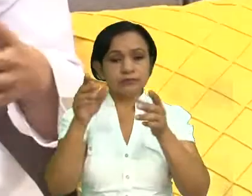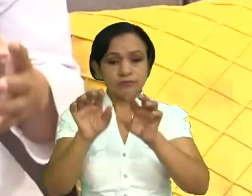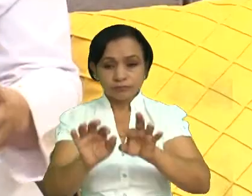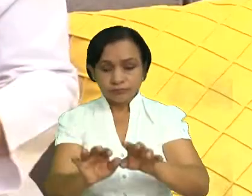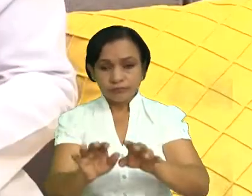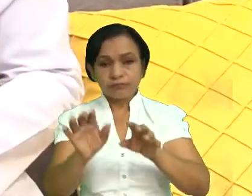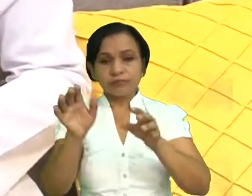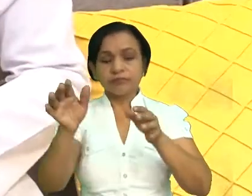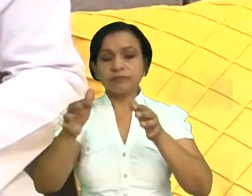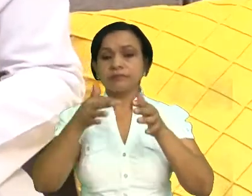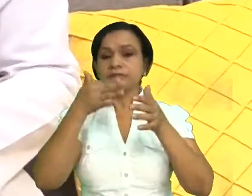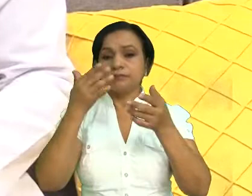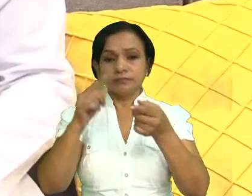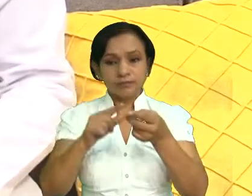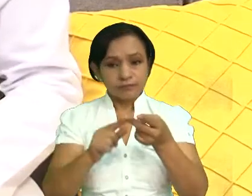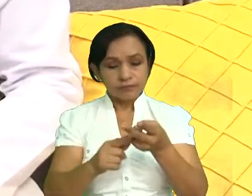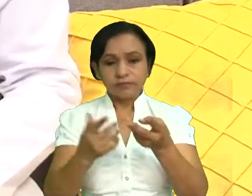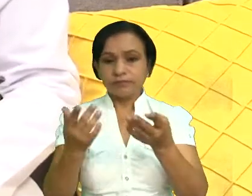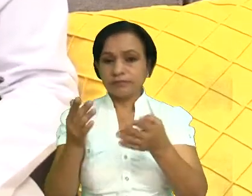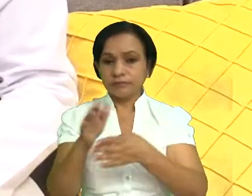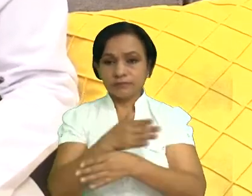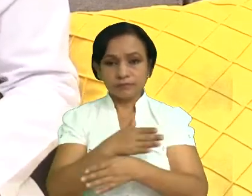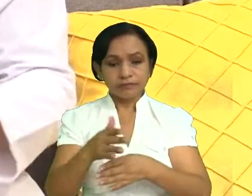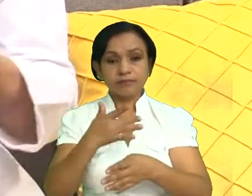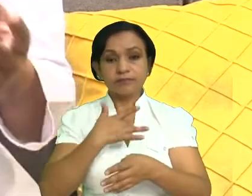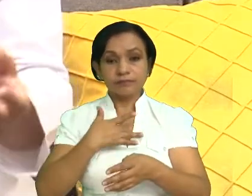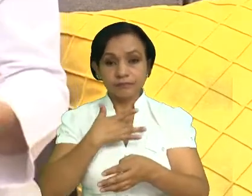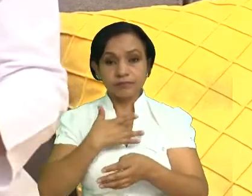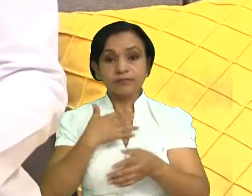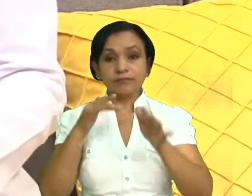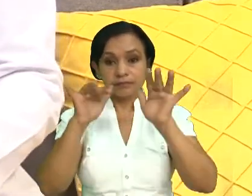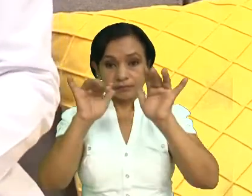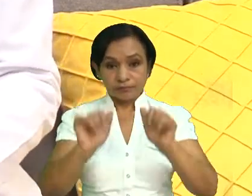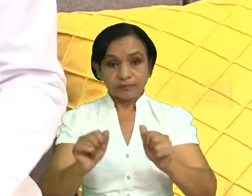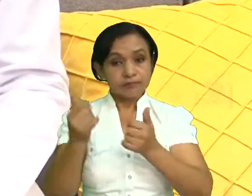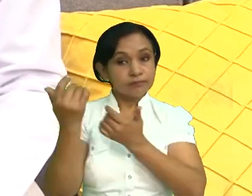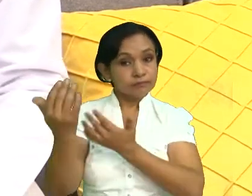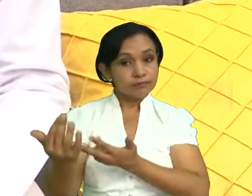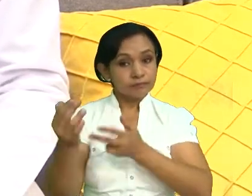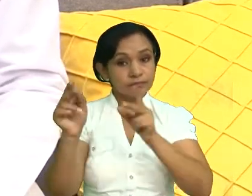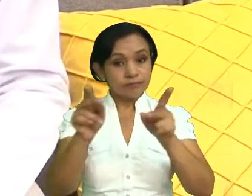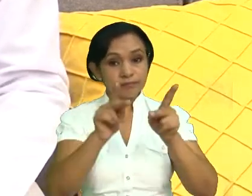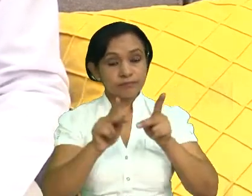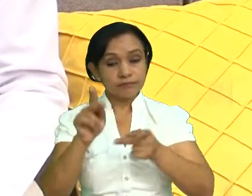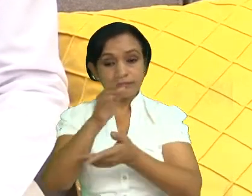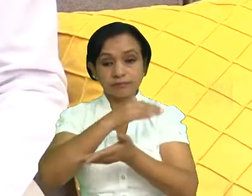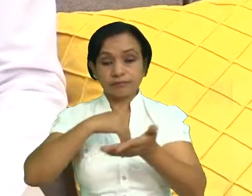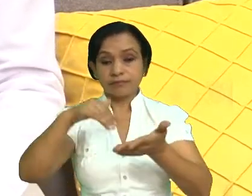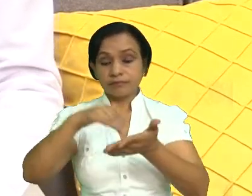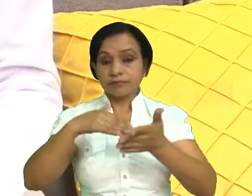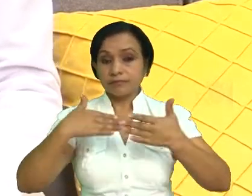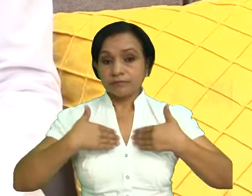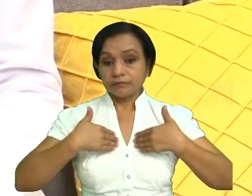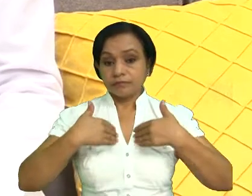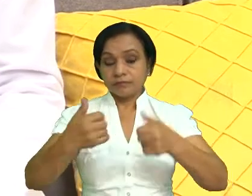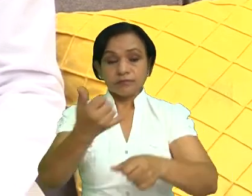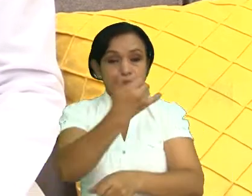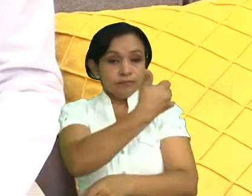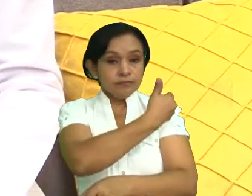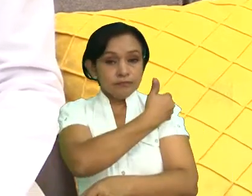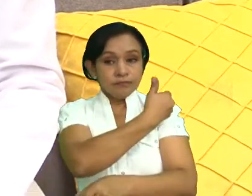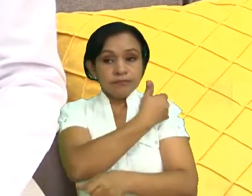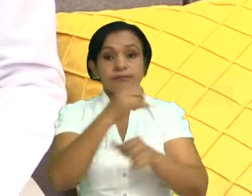con bombas de infusión, con ventiladores si fuese necesario y que ya está lista. A nivel de los centros de salud y el resto de los hospitales